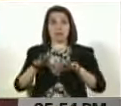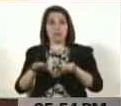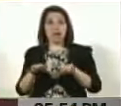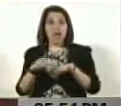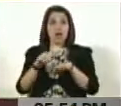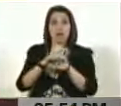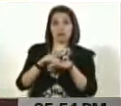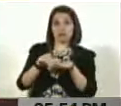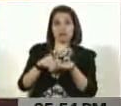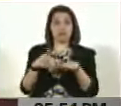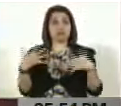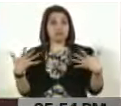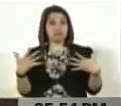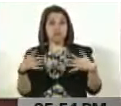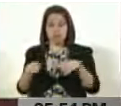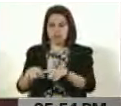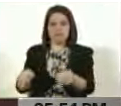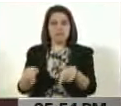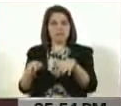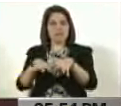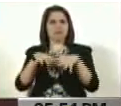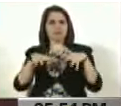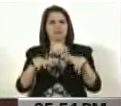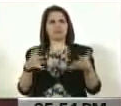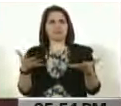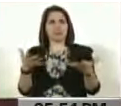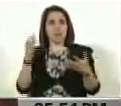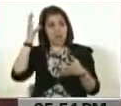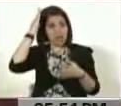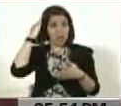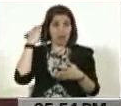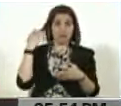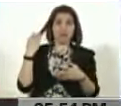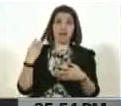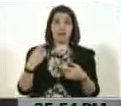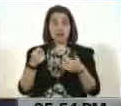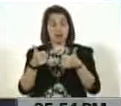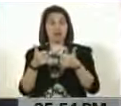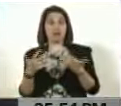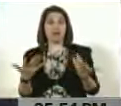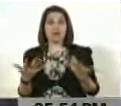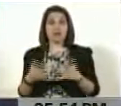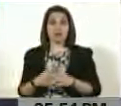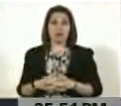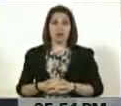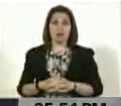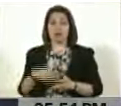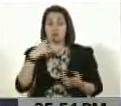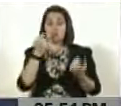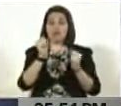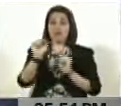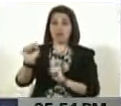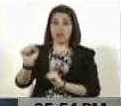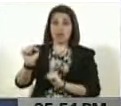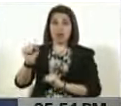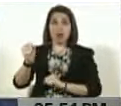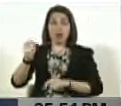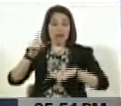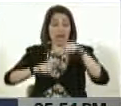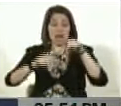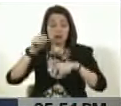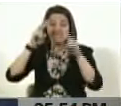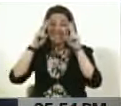mis manos. Claro. Mira mis pies. Piecito, pulcro. Mira mi cabello. Pulcro. Porque si la defensa es defender que las condiciones de higiene no sean